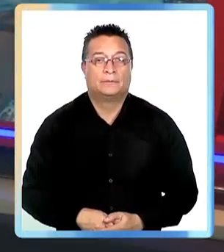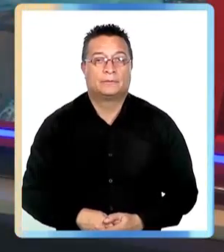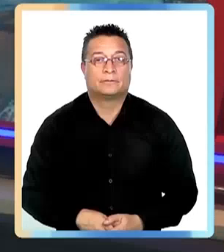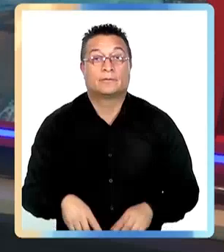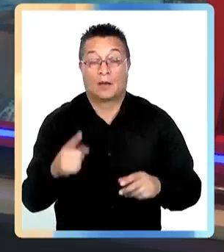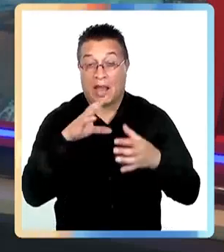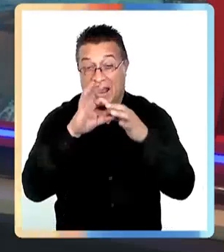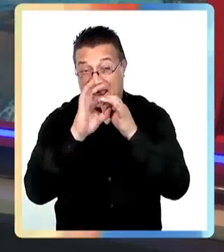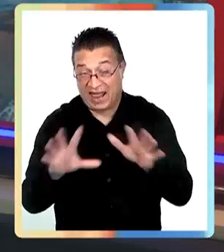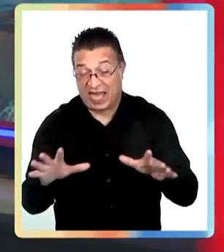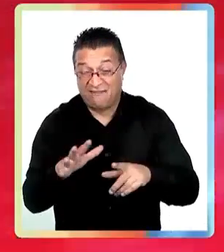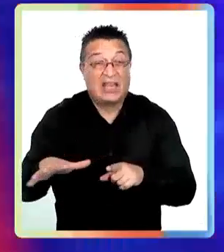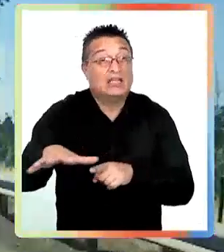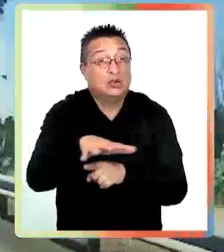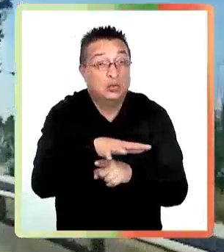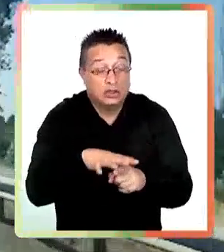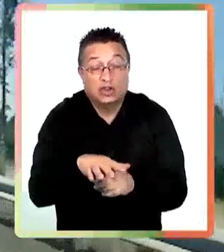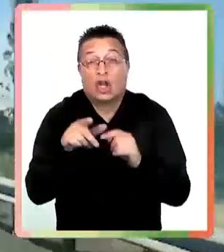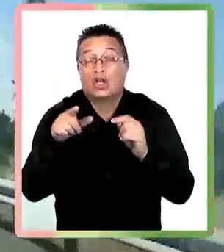araucanía